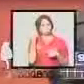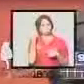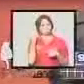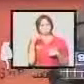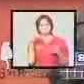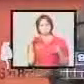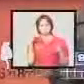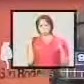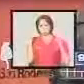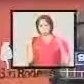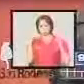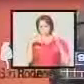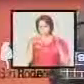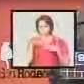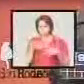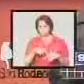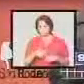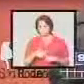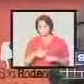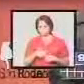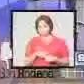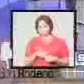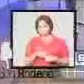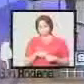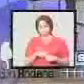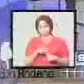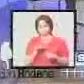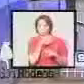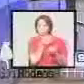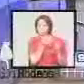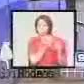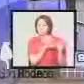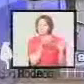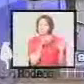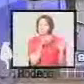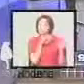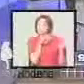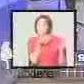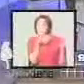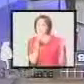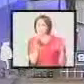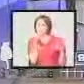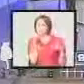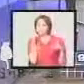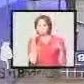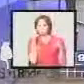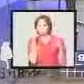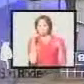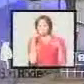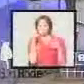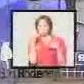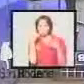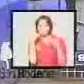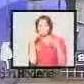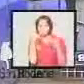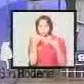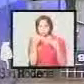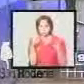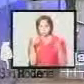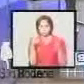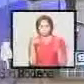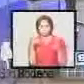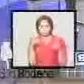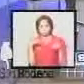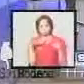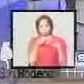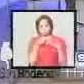posible atenderlas, ¿verdad? Bueno, ¿cómo analizar, al escuchar las llamadas, y motivamos a las personas a que sigan llamando